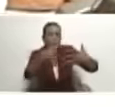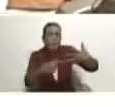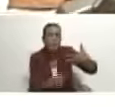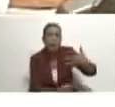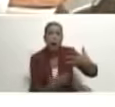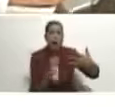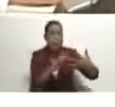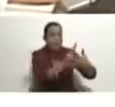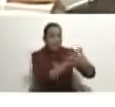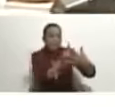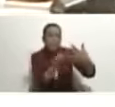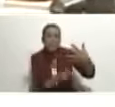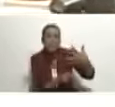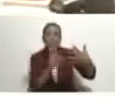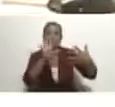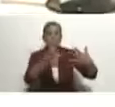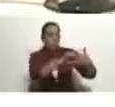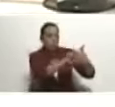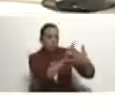visualizar